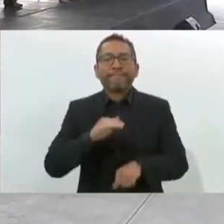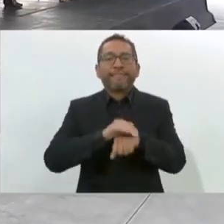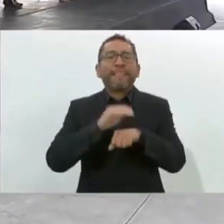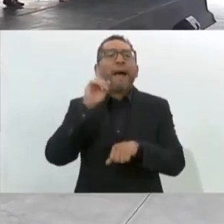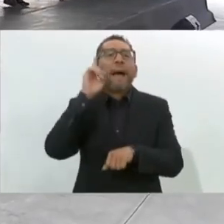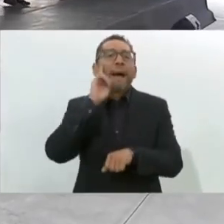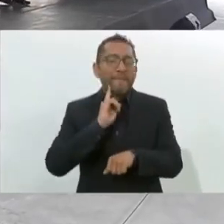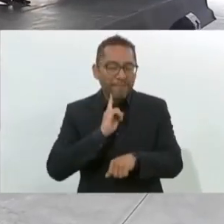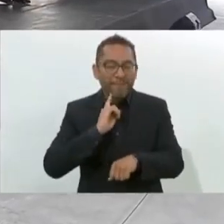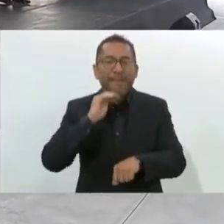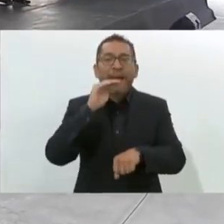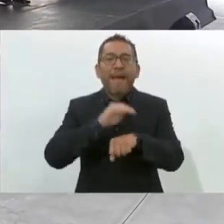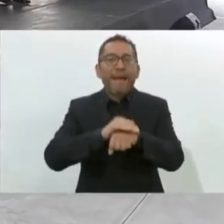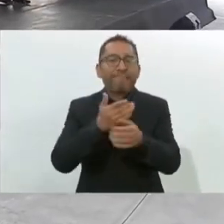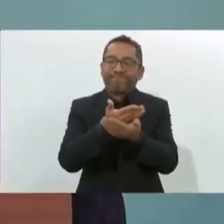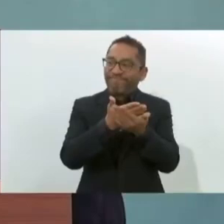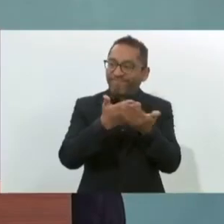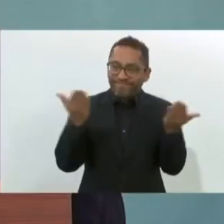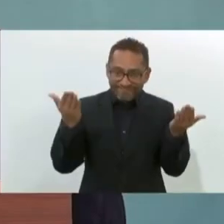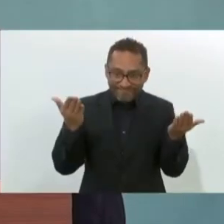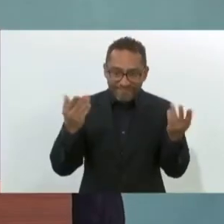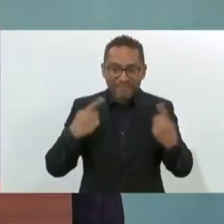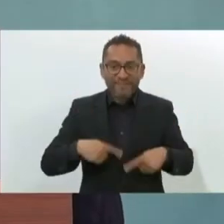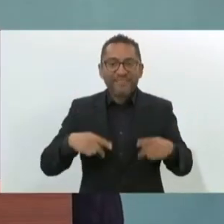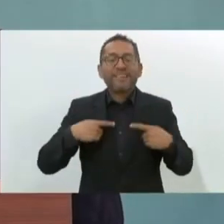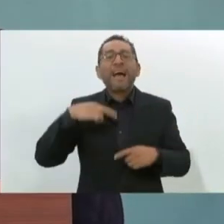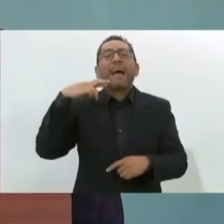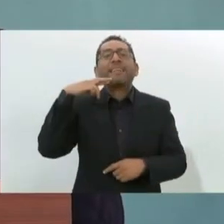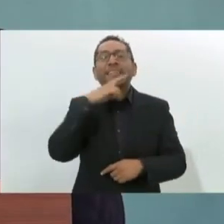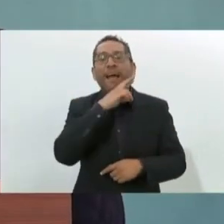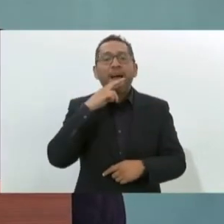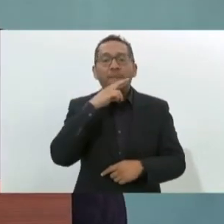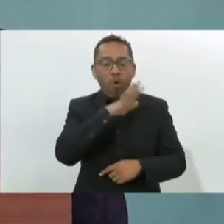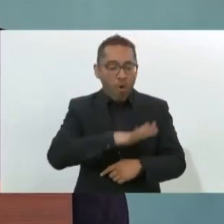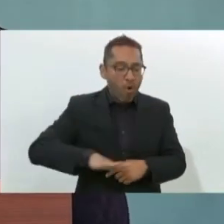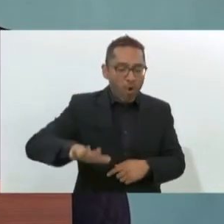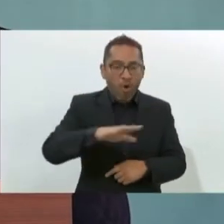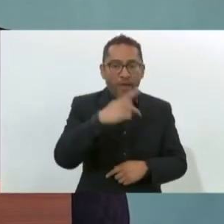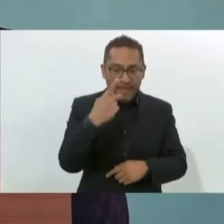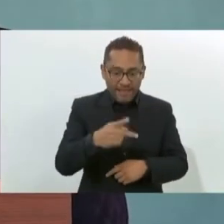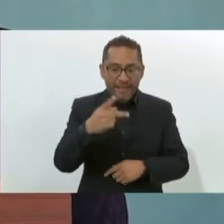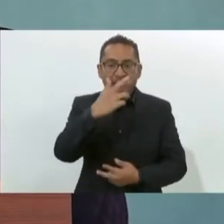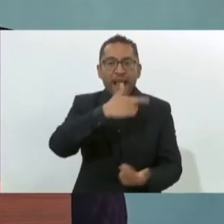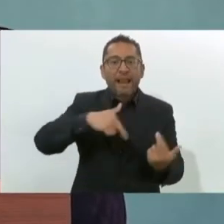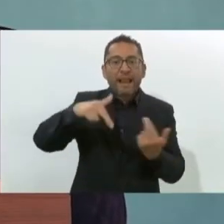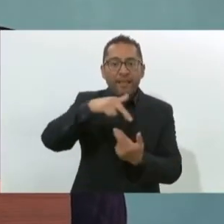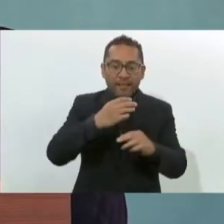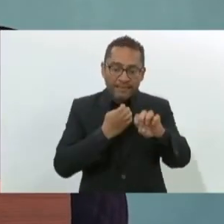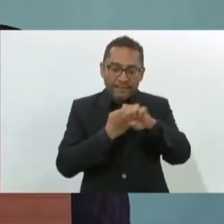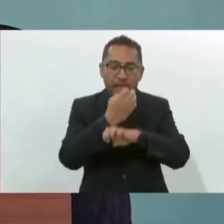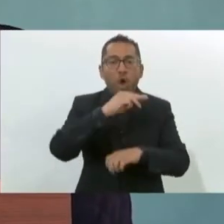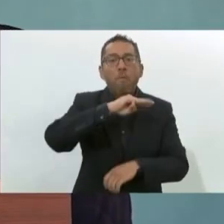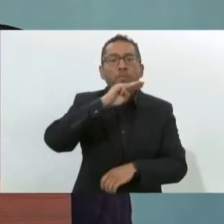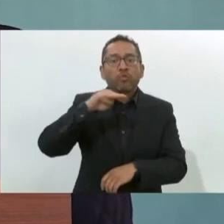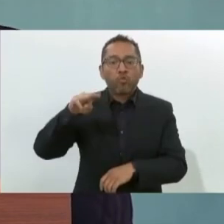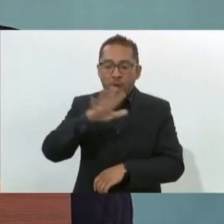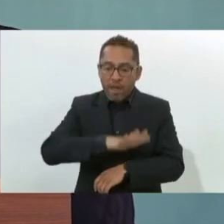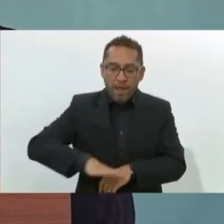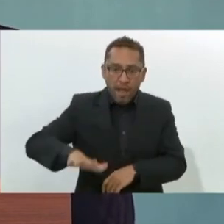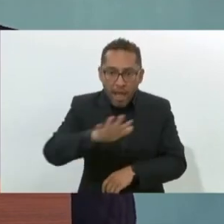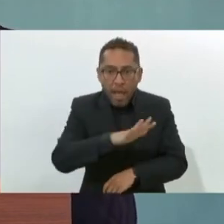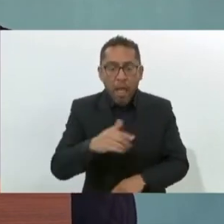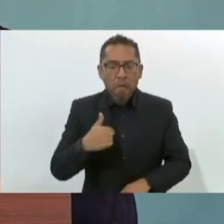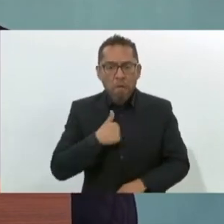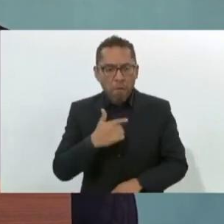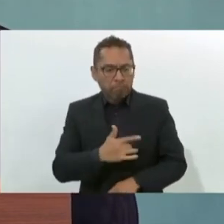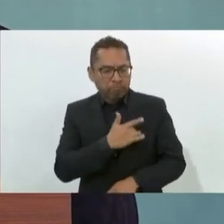de Zamora y de esta región del estado de Michoacán, nos da mucho gusto